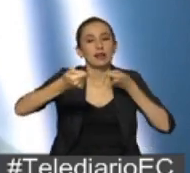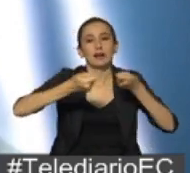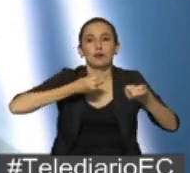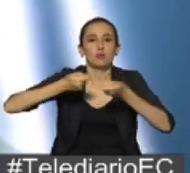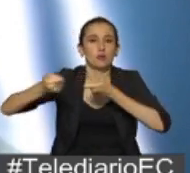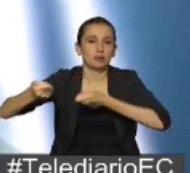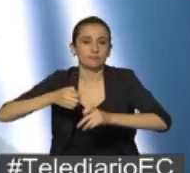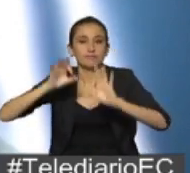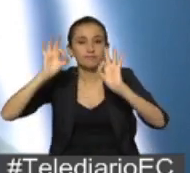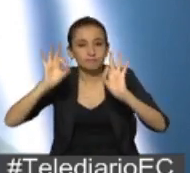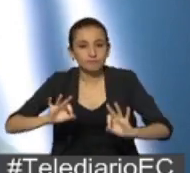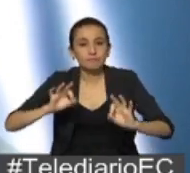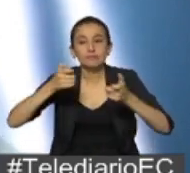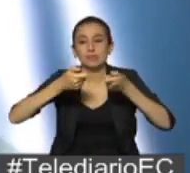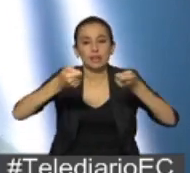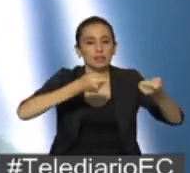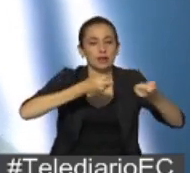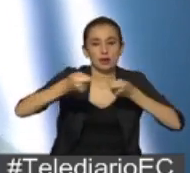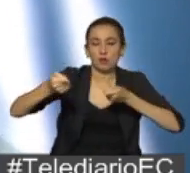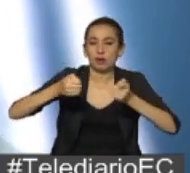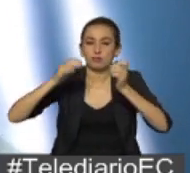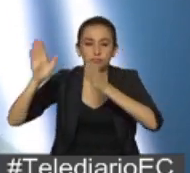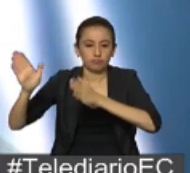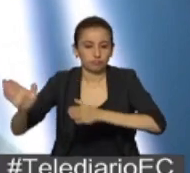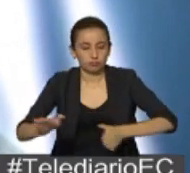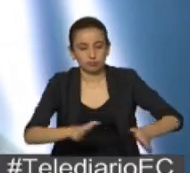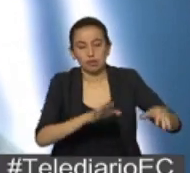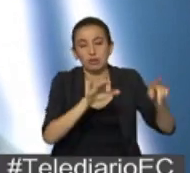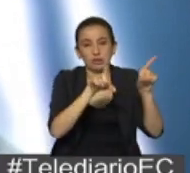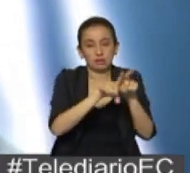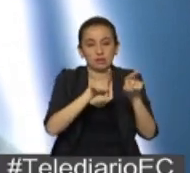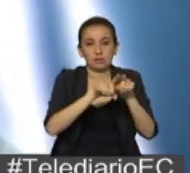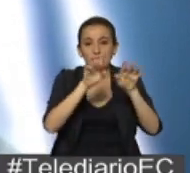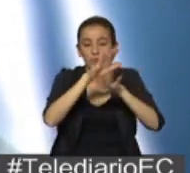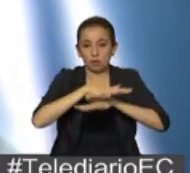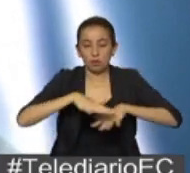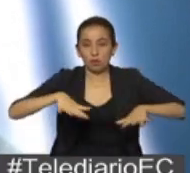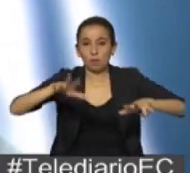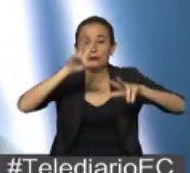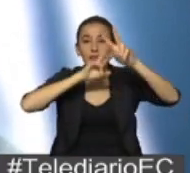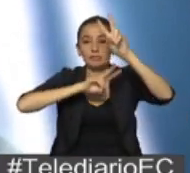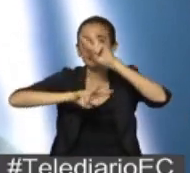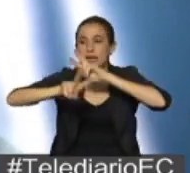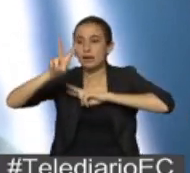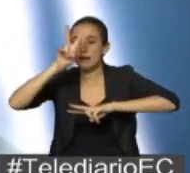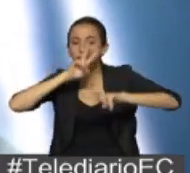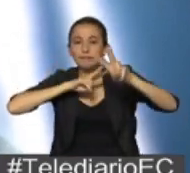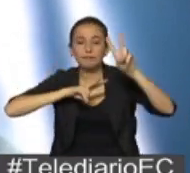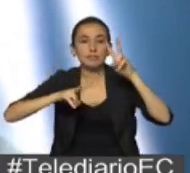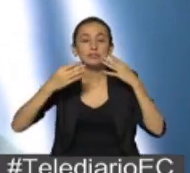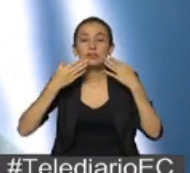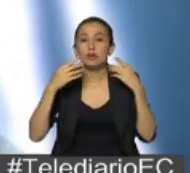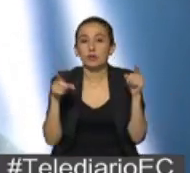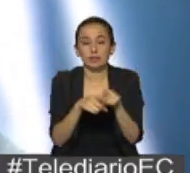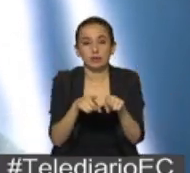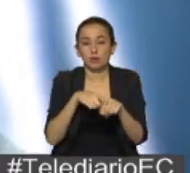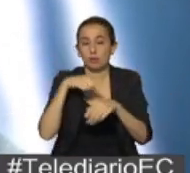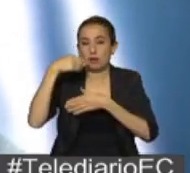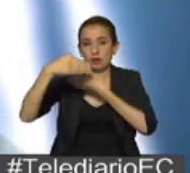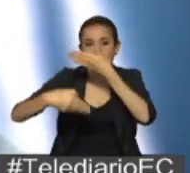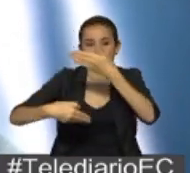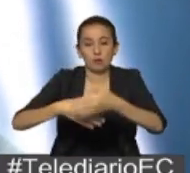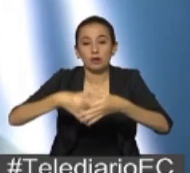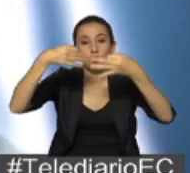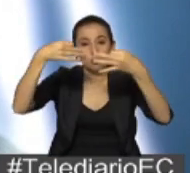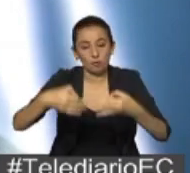el cumplimiento del pliego obligatorio y a su vez también la revisión del proceso precontractual para saber que se